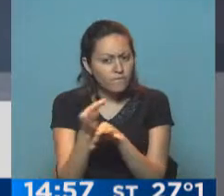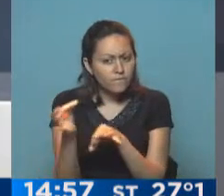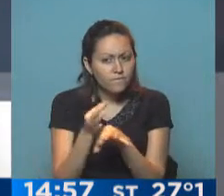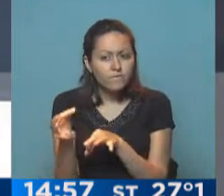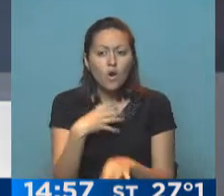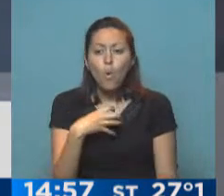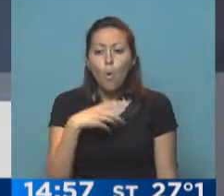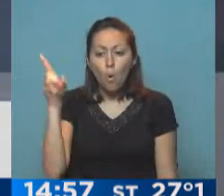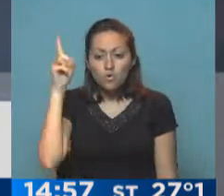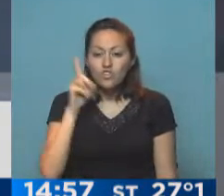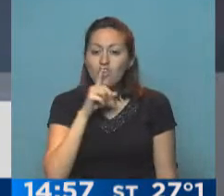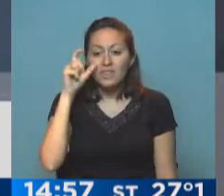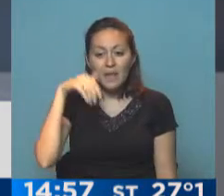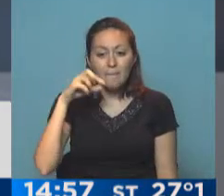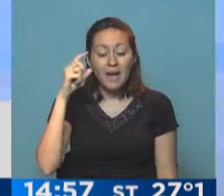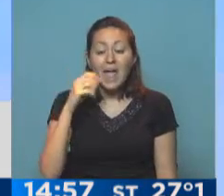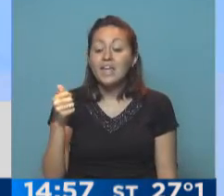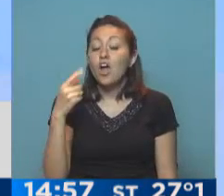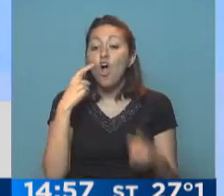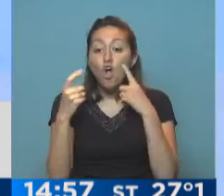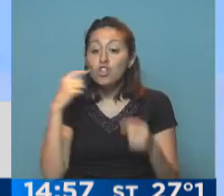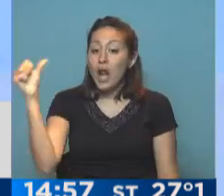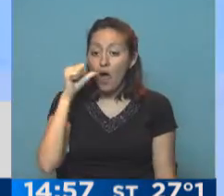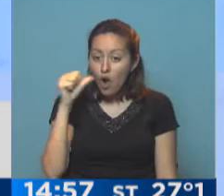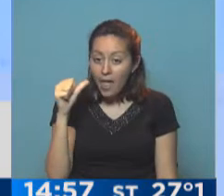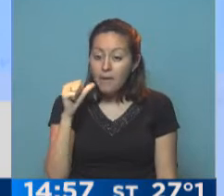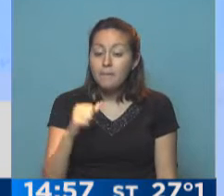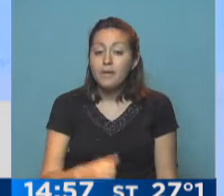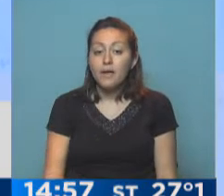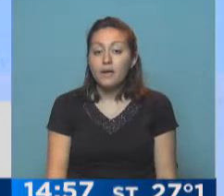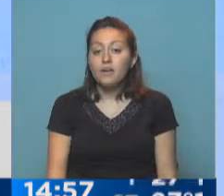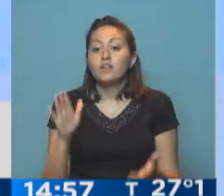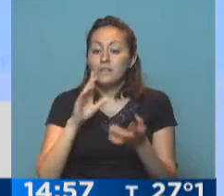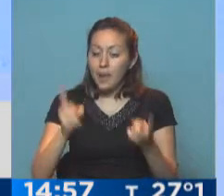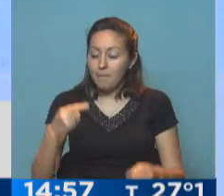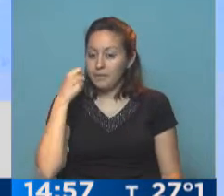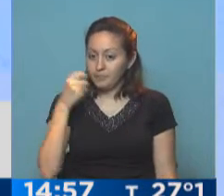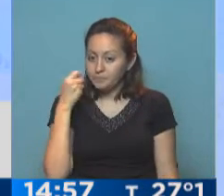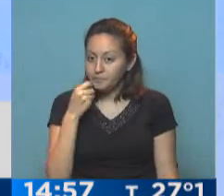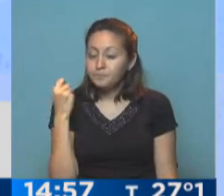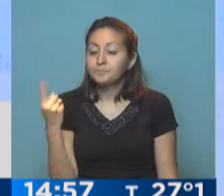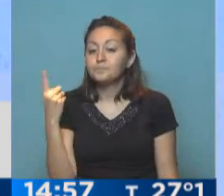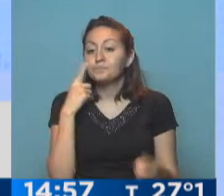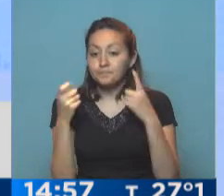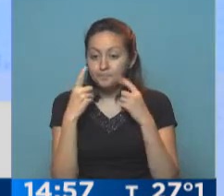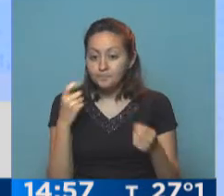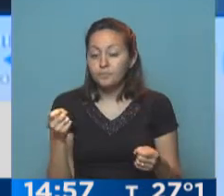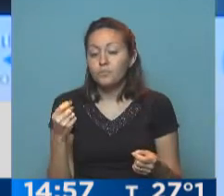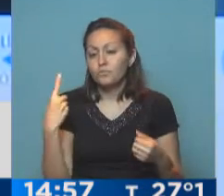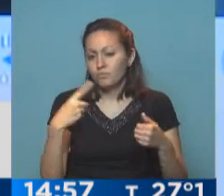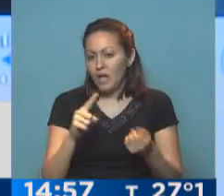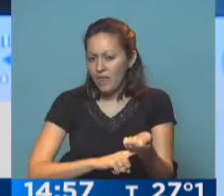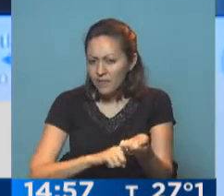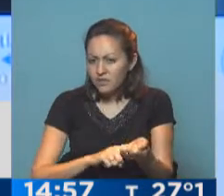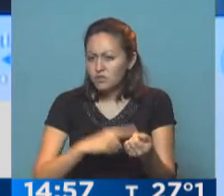en Temple, y con los controles de alcoholemia, con los controles de drogadicción, con los test de atención, con la incorporación de nuevo material